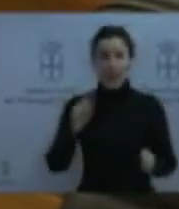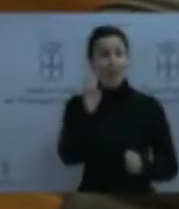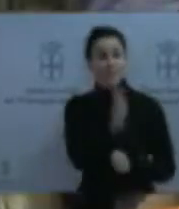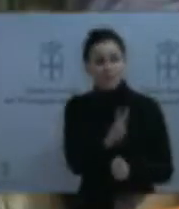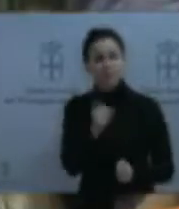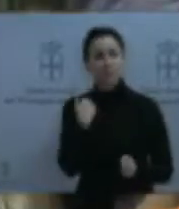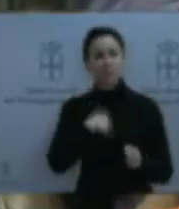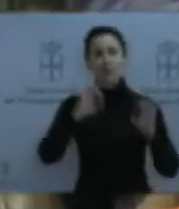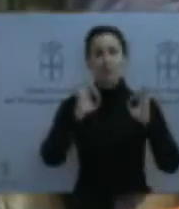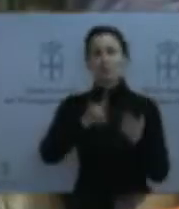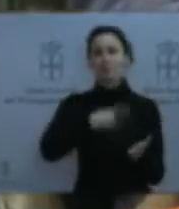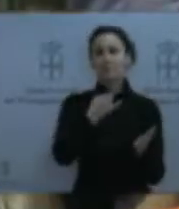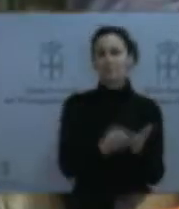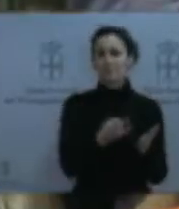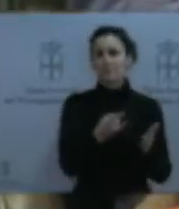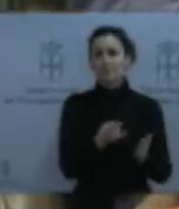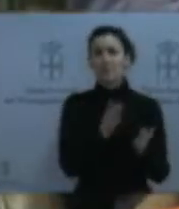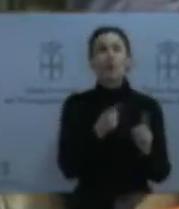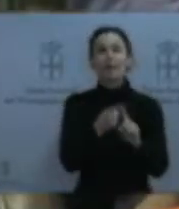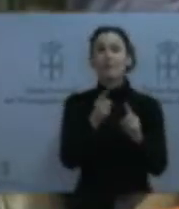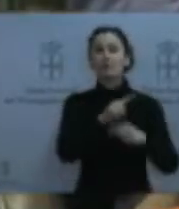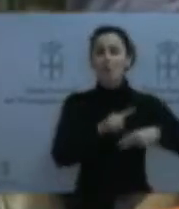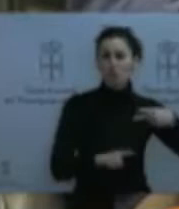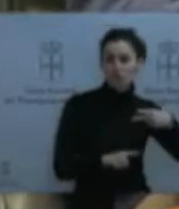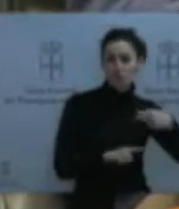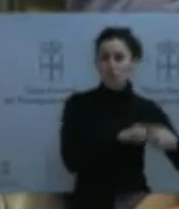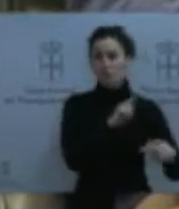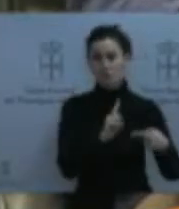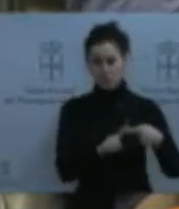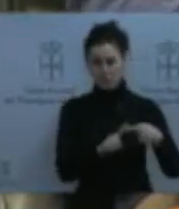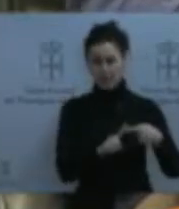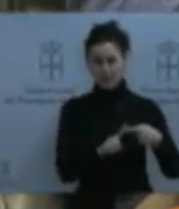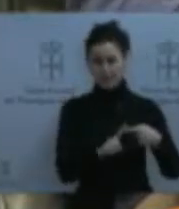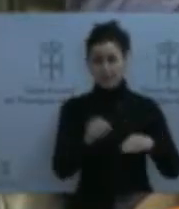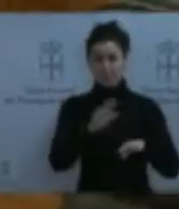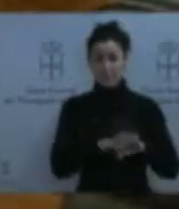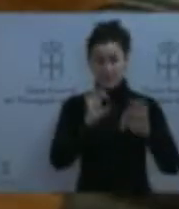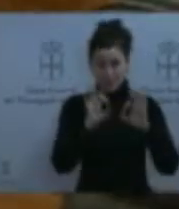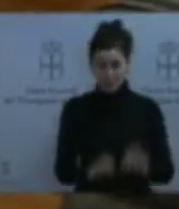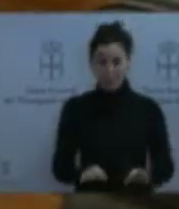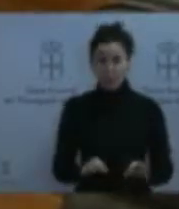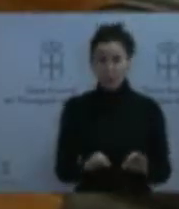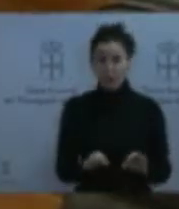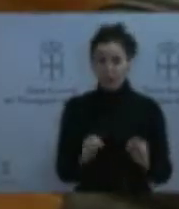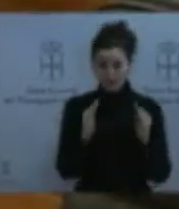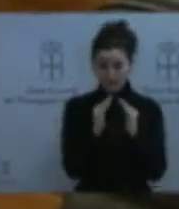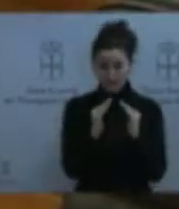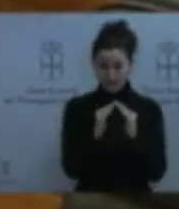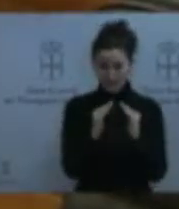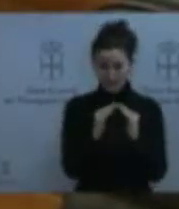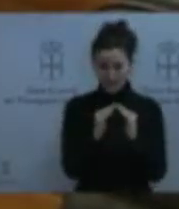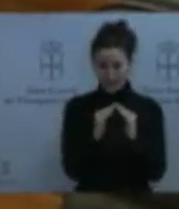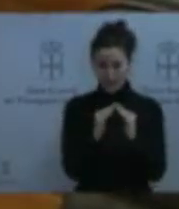fines. Uno de ellos es para rellenar los suelos de las cabañas para que no sufran la erosión, y esto está avalado por